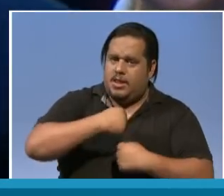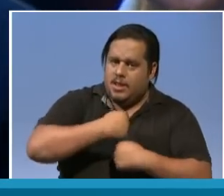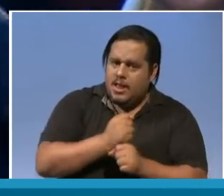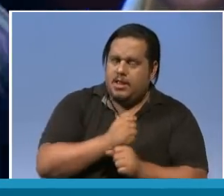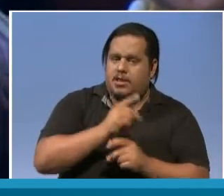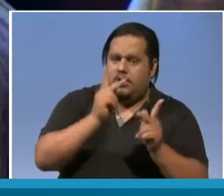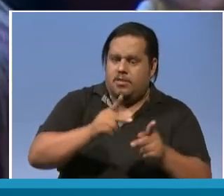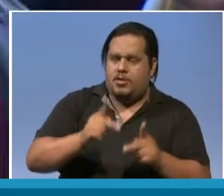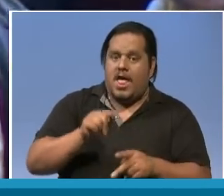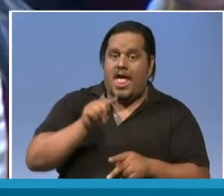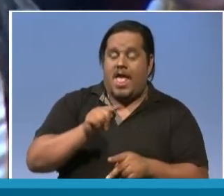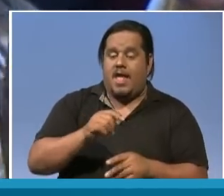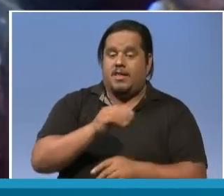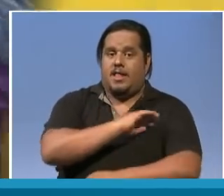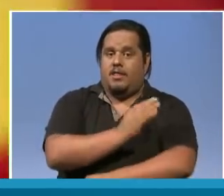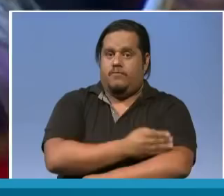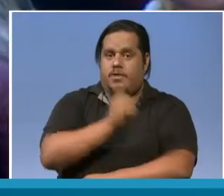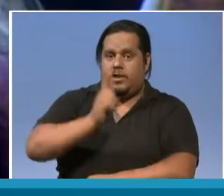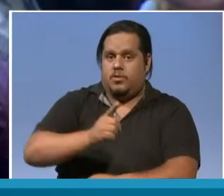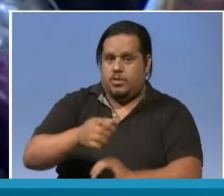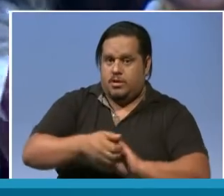es la fuerza que nos tiene que unir.